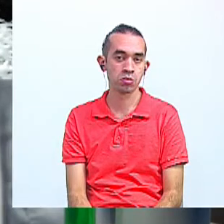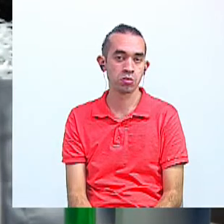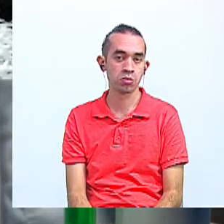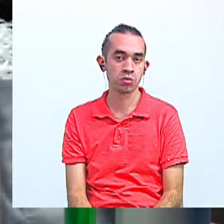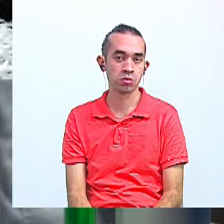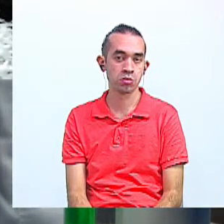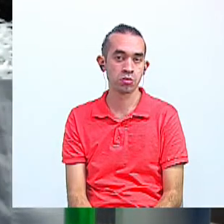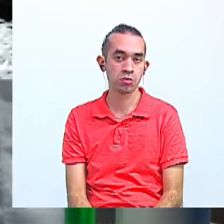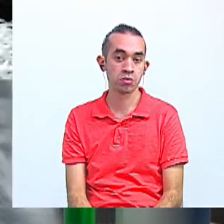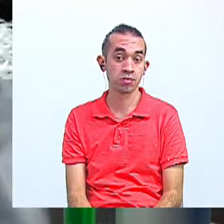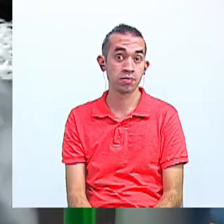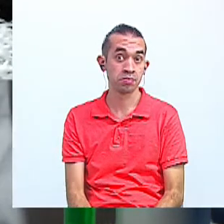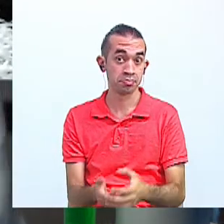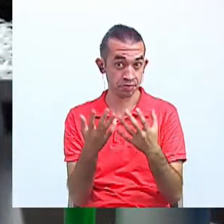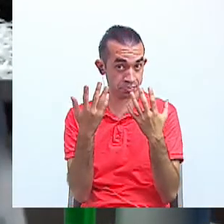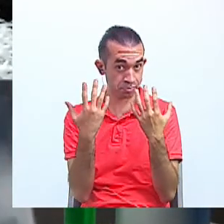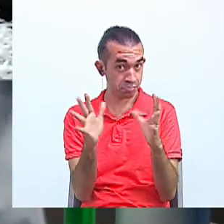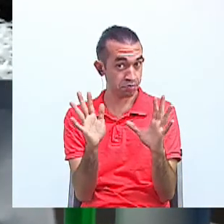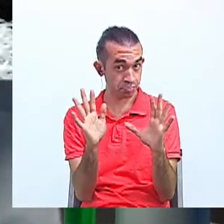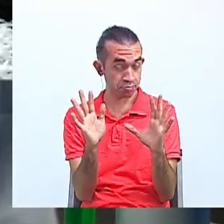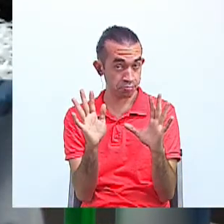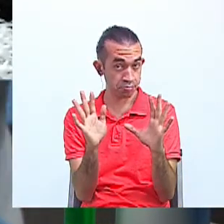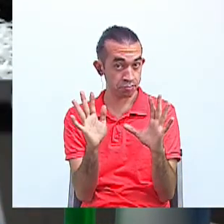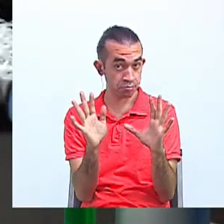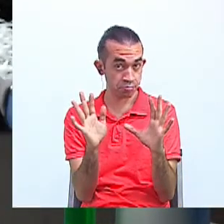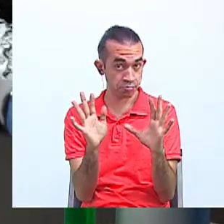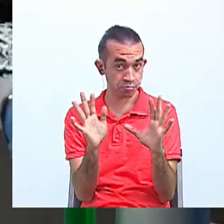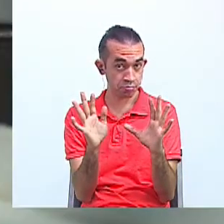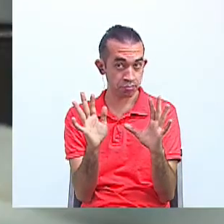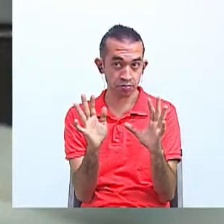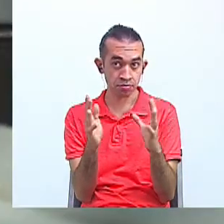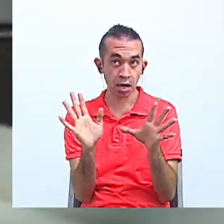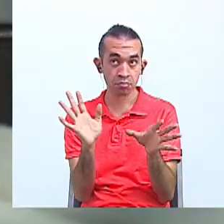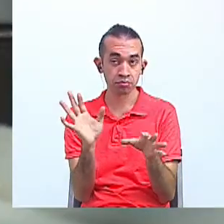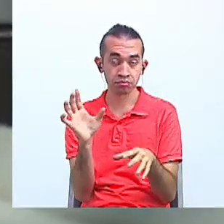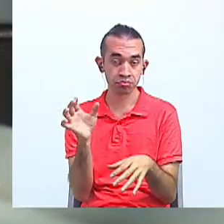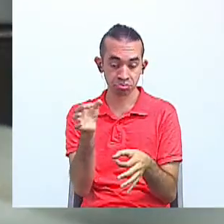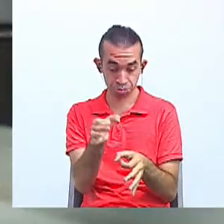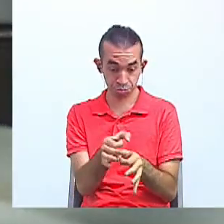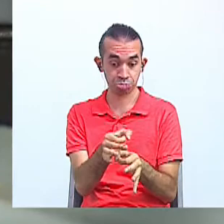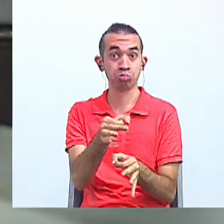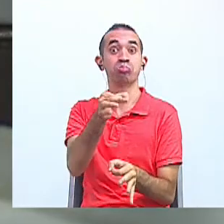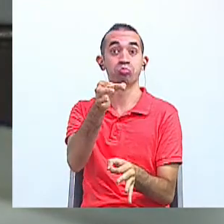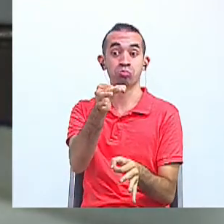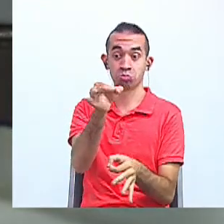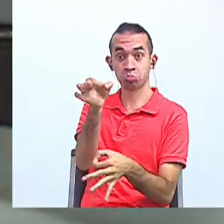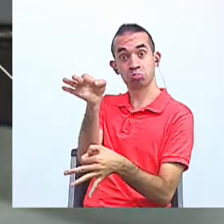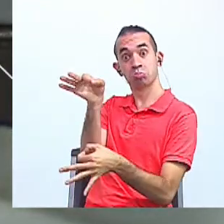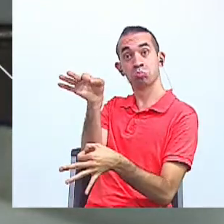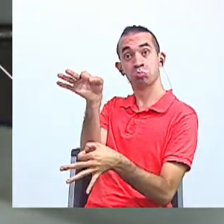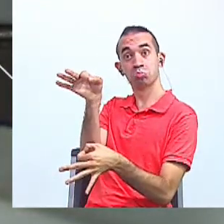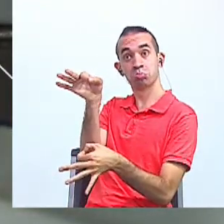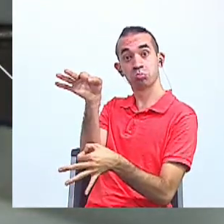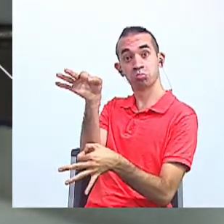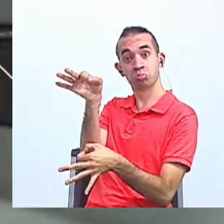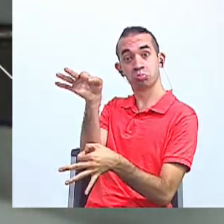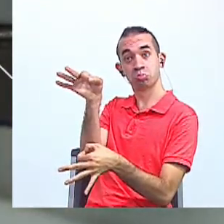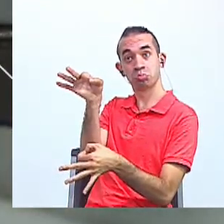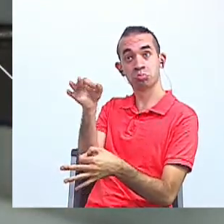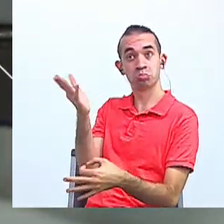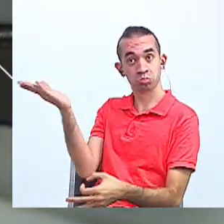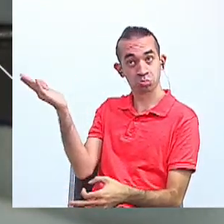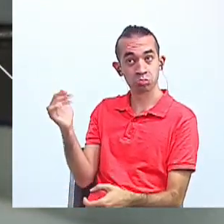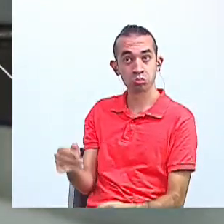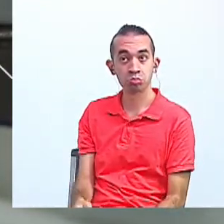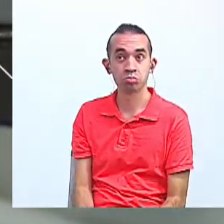Y una vez que esto finalice, como acaba de pasar en este momento, aquí podemos ver todo